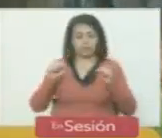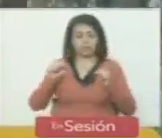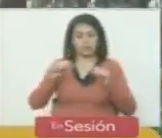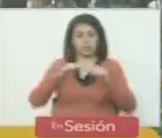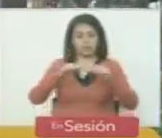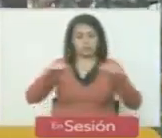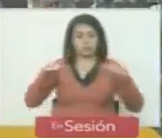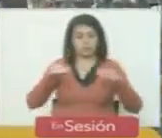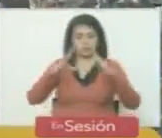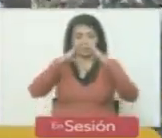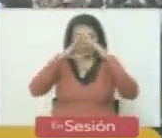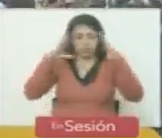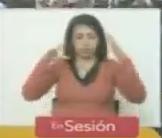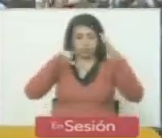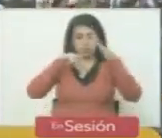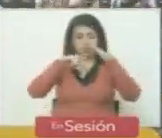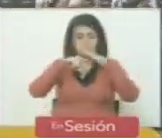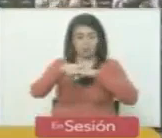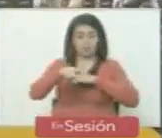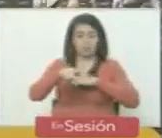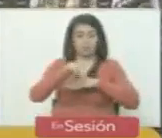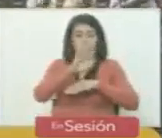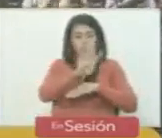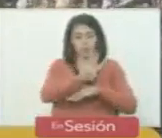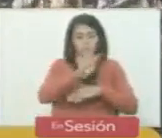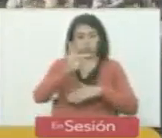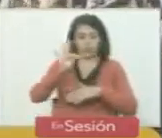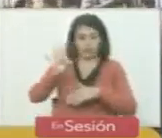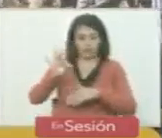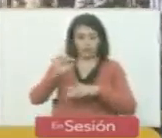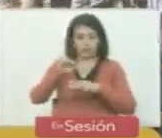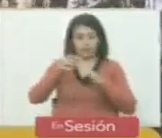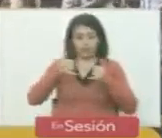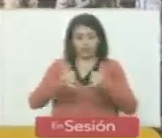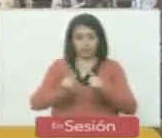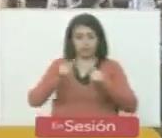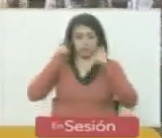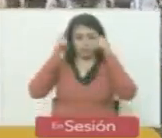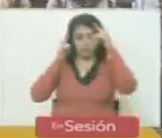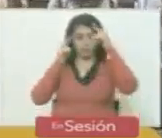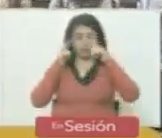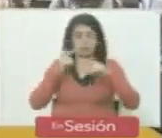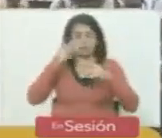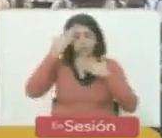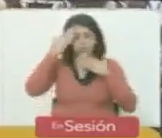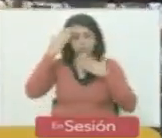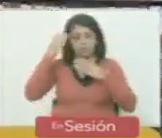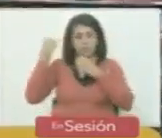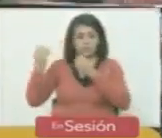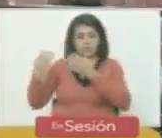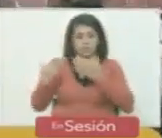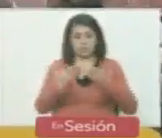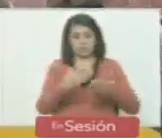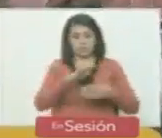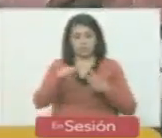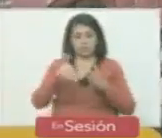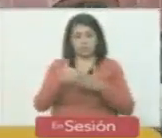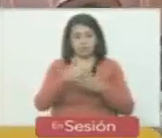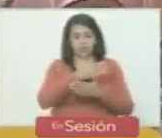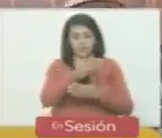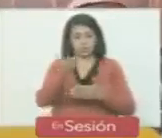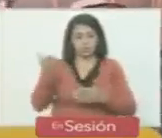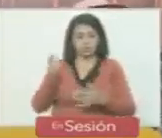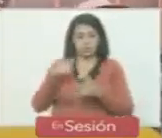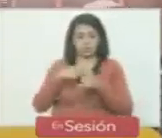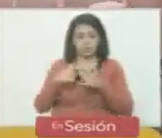la montaña, en ese santuario del hijo amado Hugo Chávez. Un saludo y bienvenido sean todos